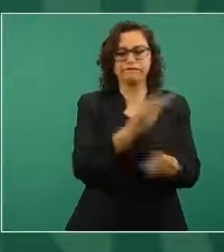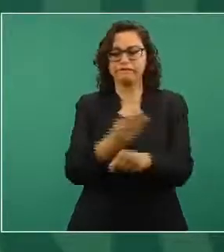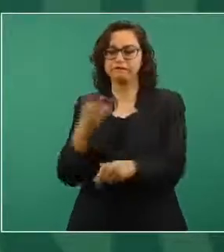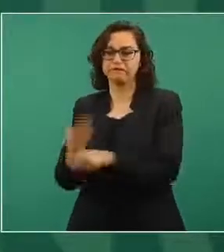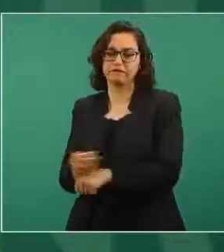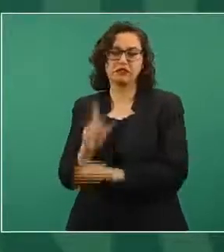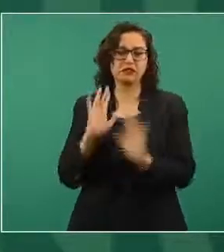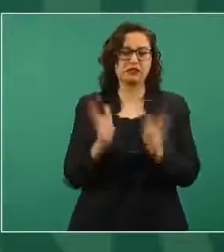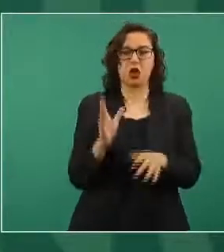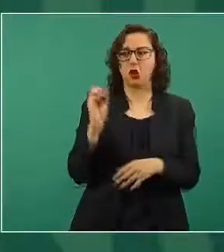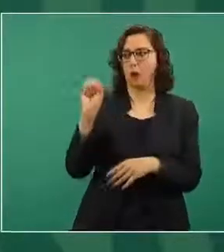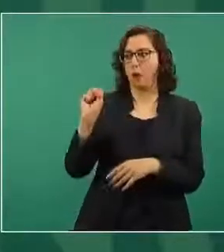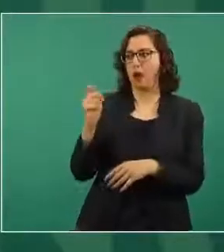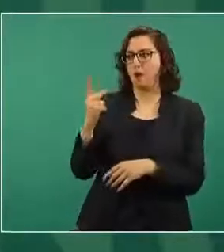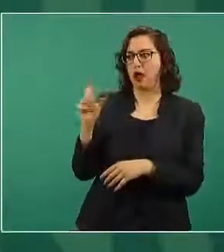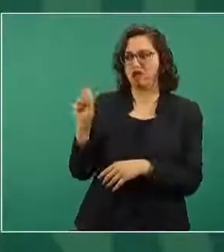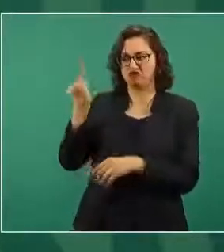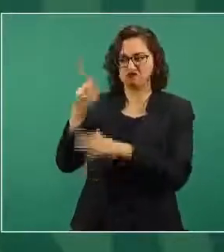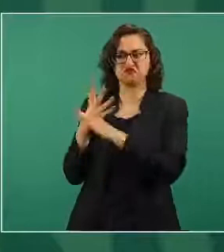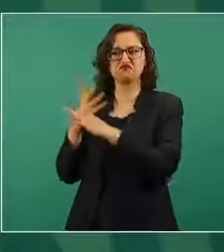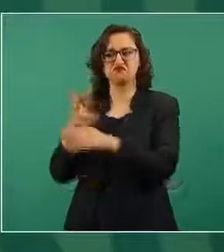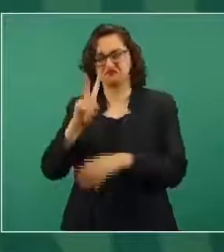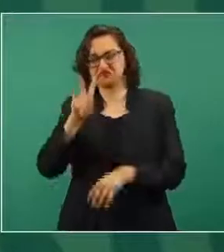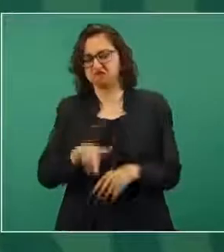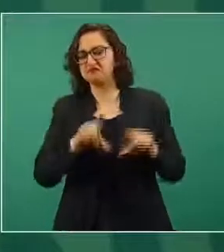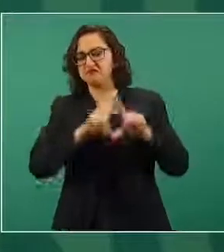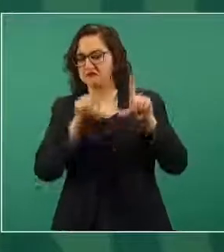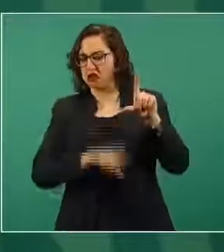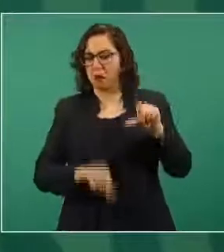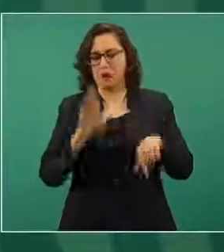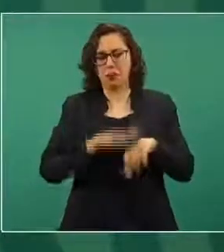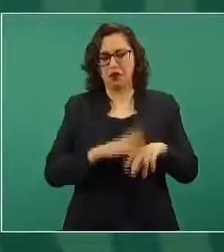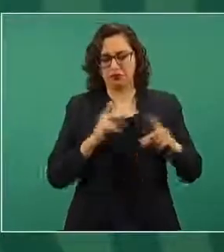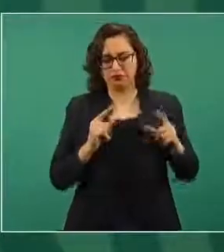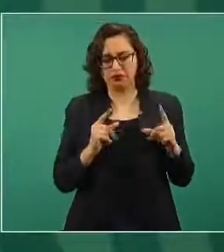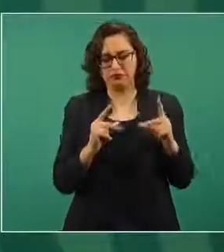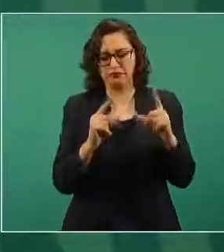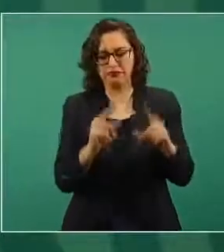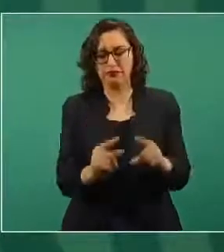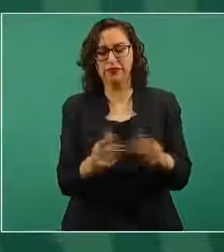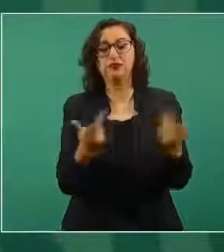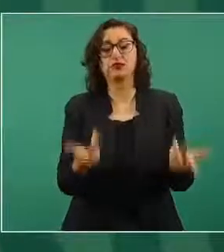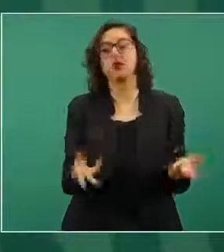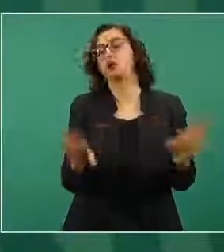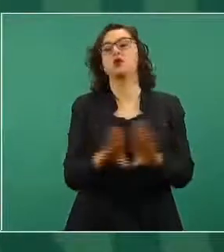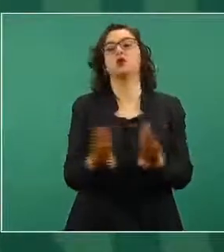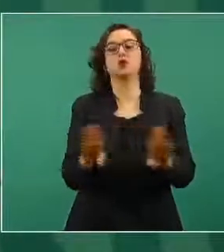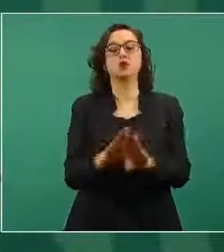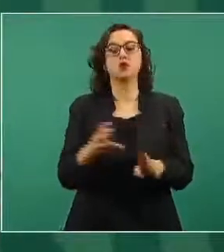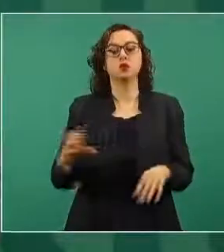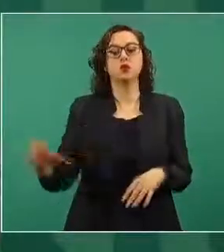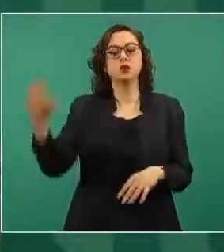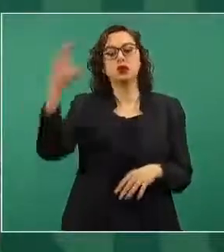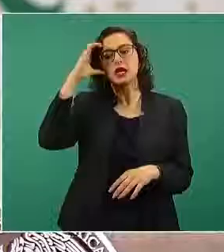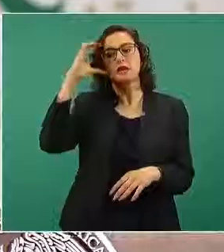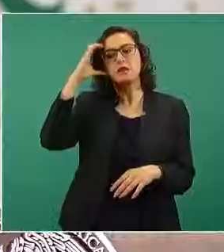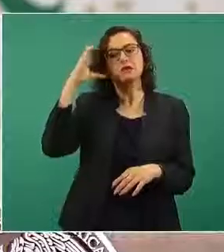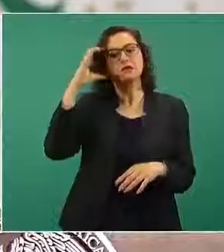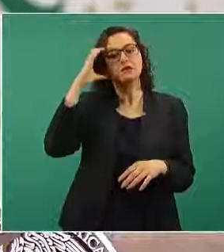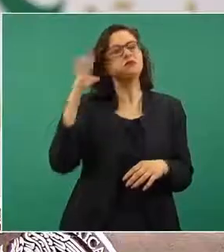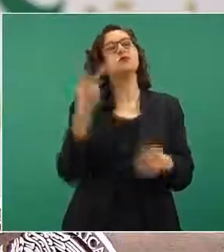y dejamos en claro siempre que cuando hablamos de camas es la unidad administrativa de atención, pero no nos referimos al mueble